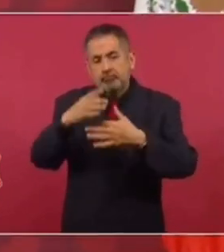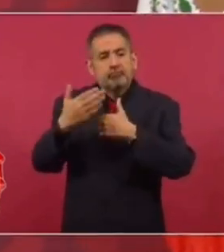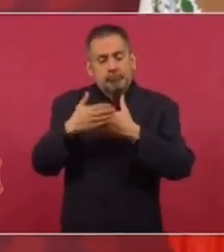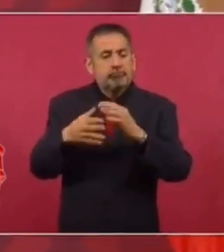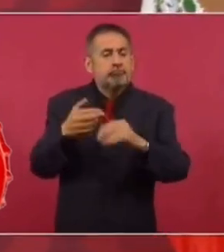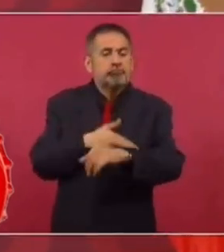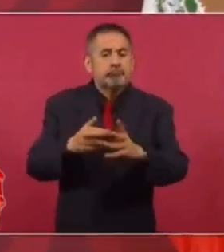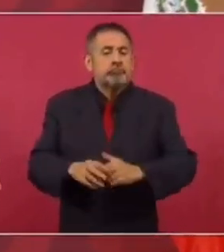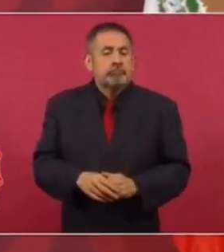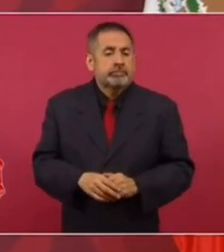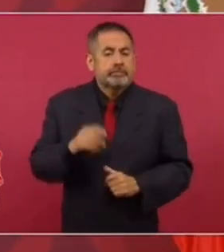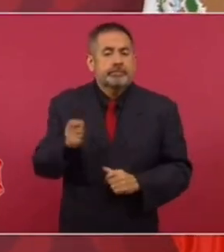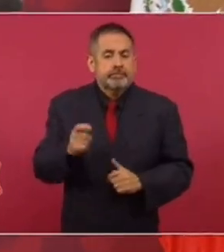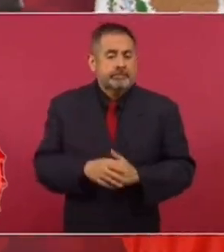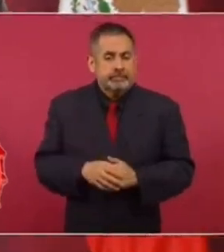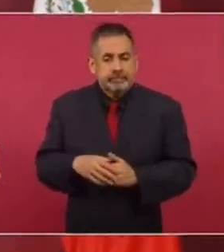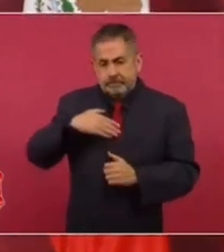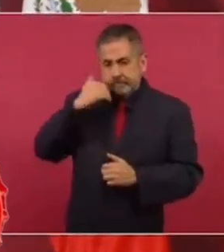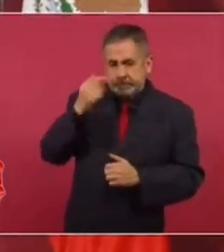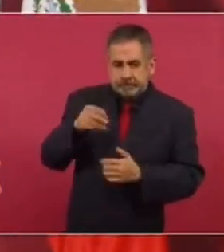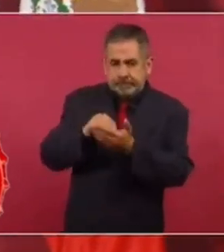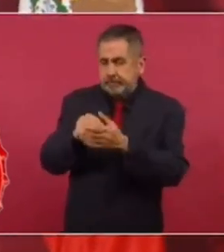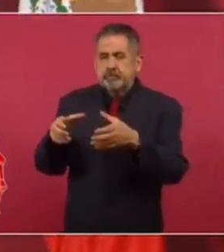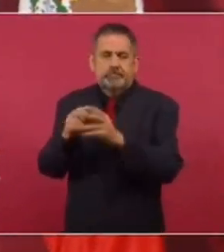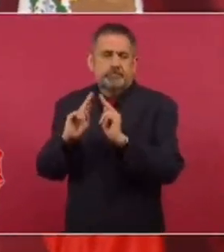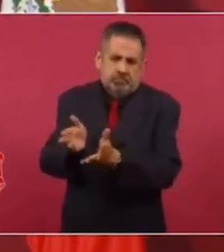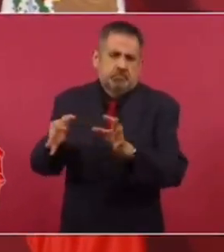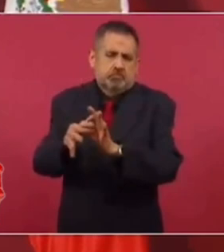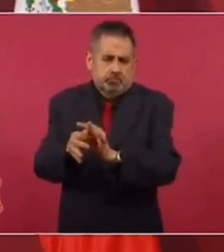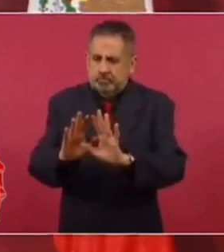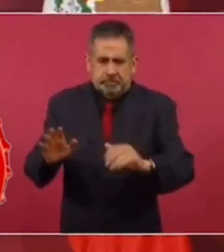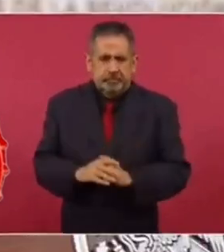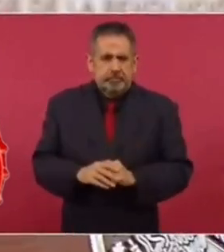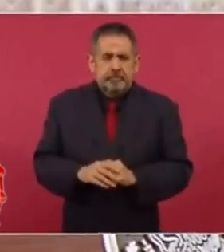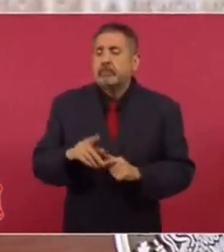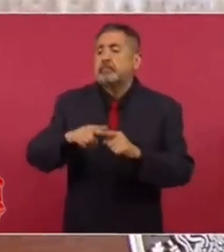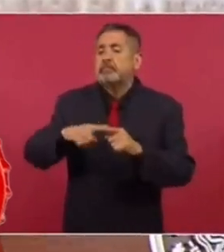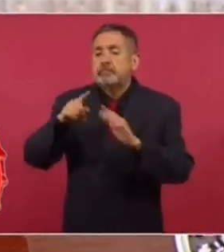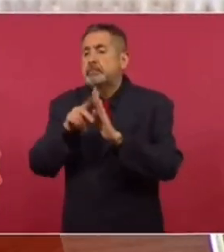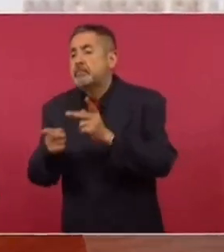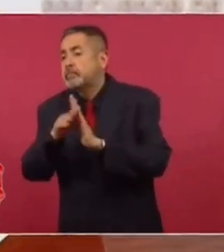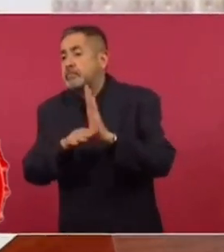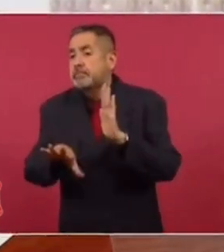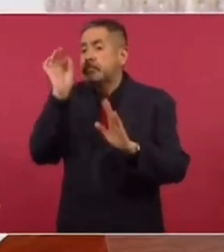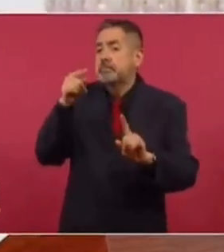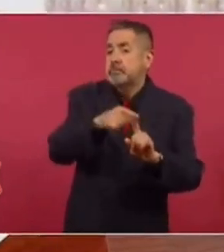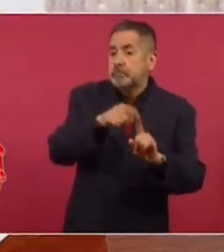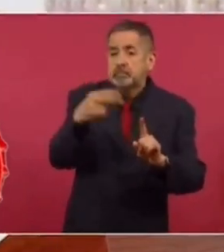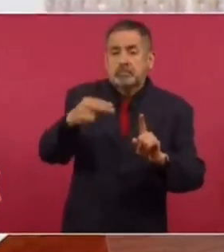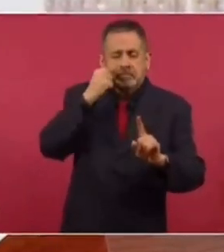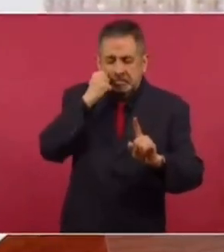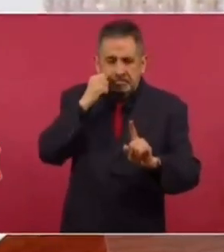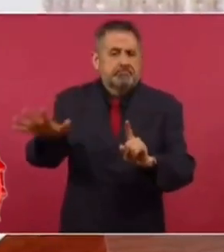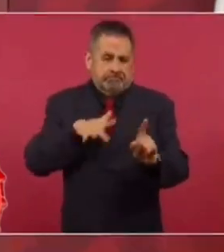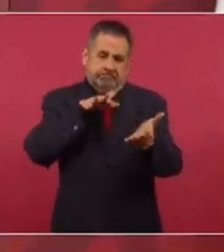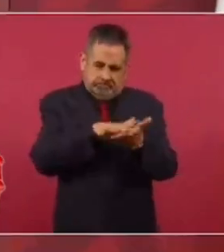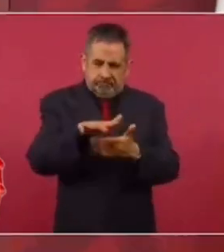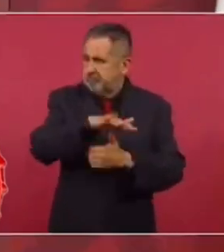hacer es procurar que se mantenga la unidad. Salga quien salga, en la encuesta, se tiene que